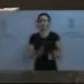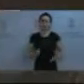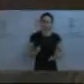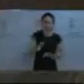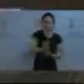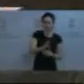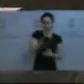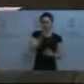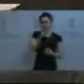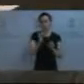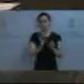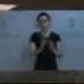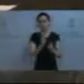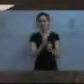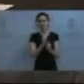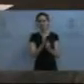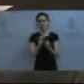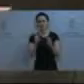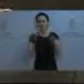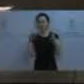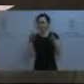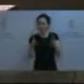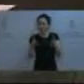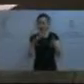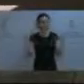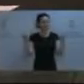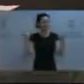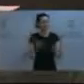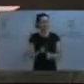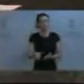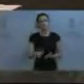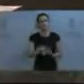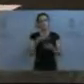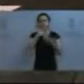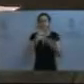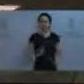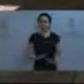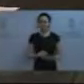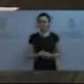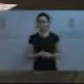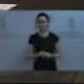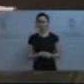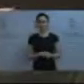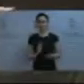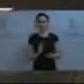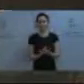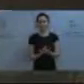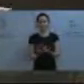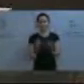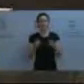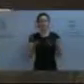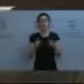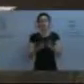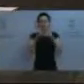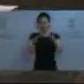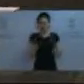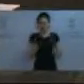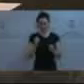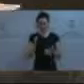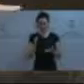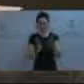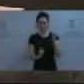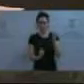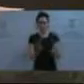de actividad en su consejo, tanto históricos como actuales, y se le demostró la no necesidad de aumentar la dotación en